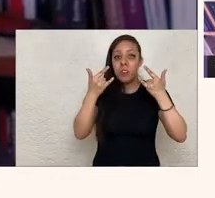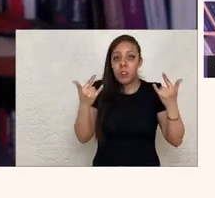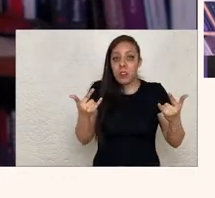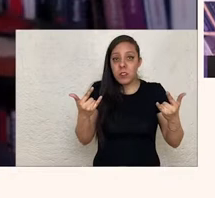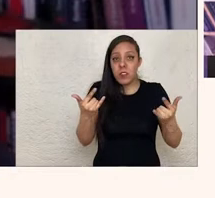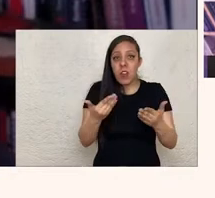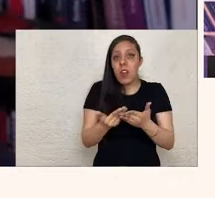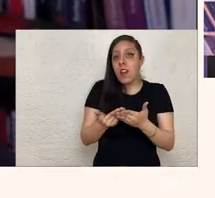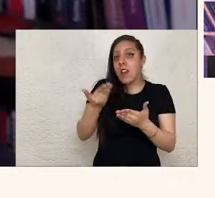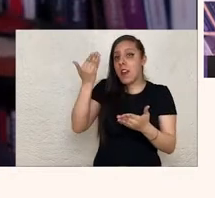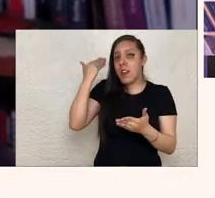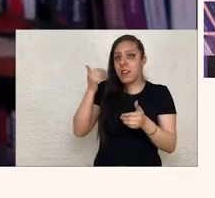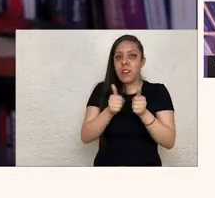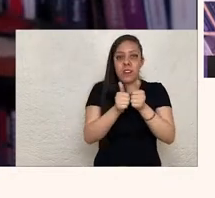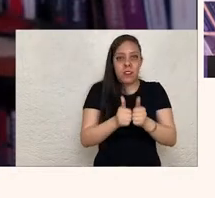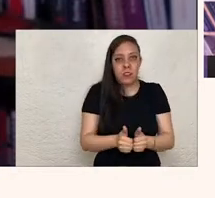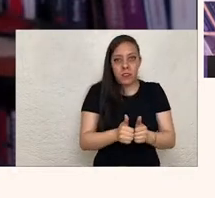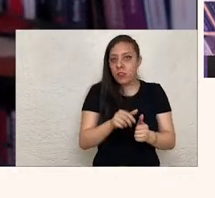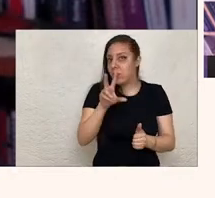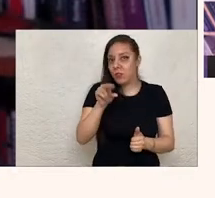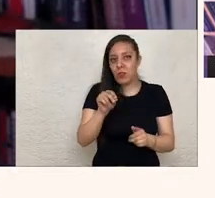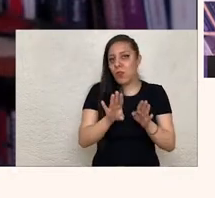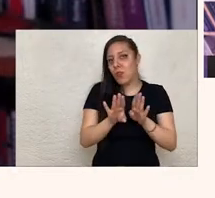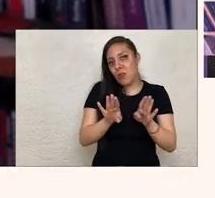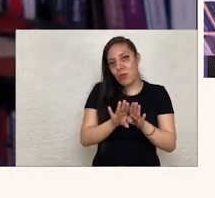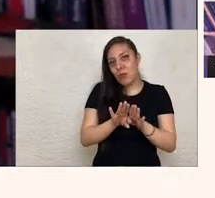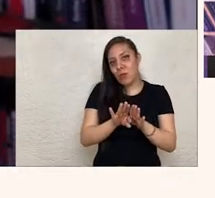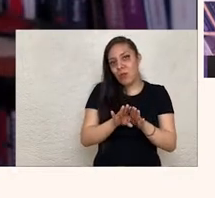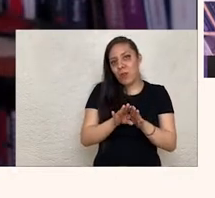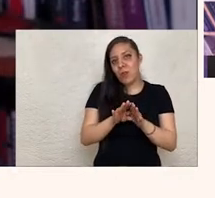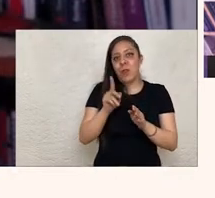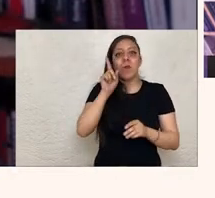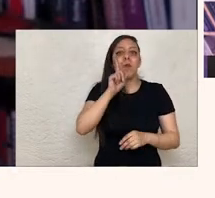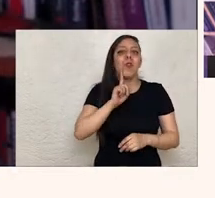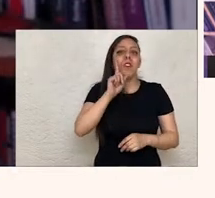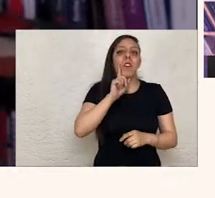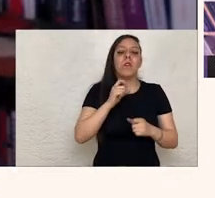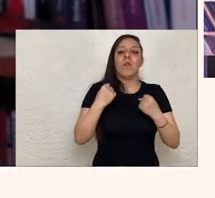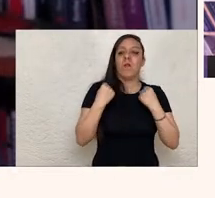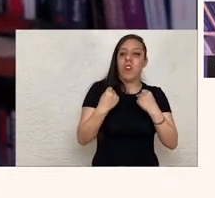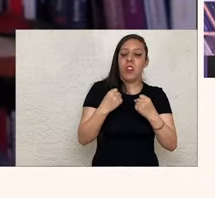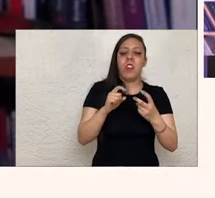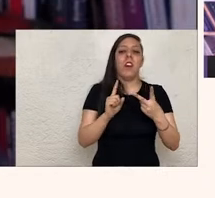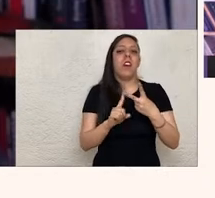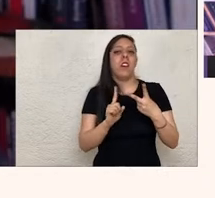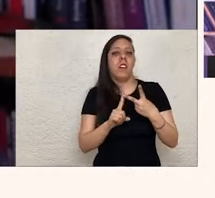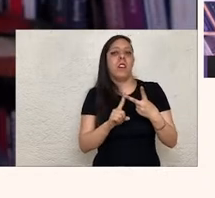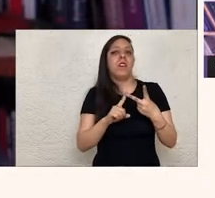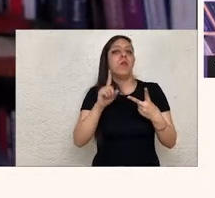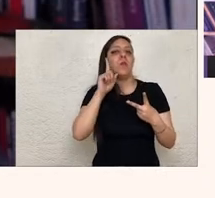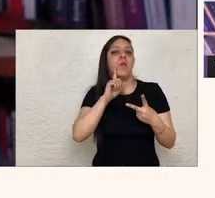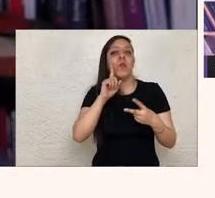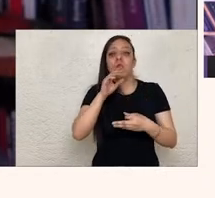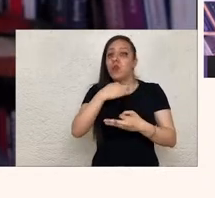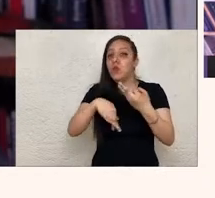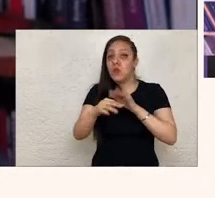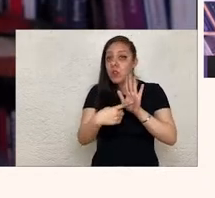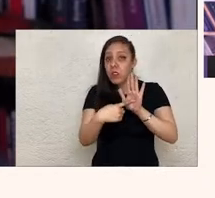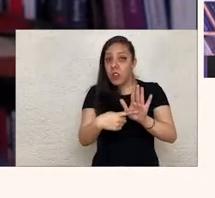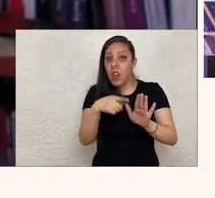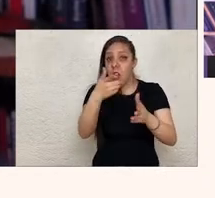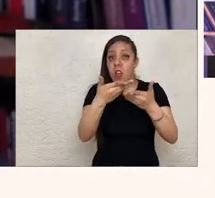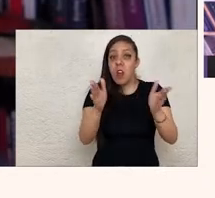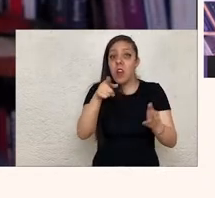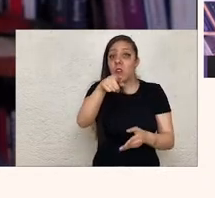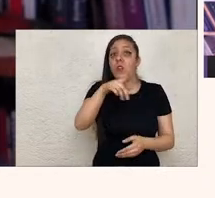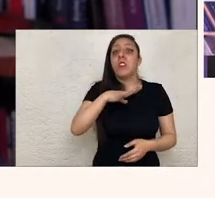del pasado esa potencia y esa agencia de las mujeres que hoy nos dicen tenemos que vivir